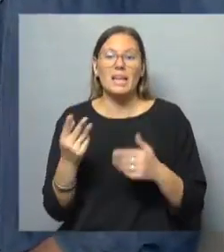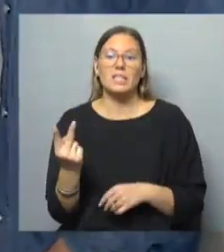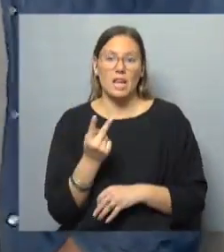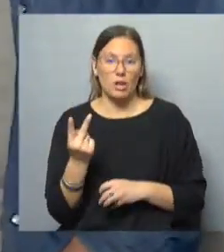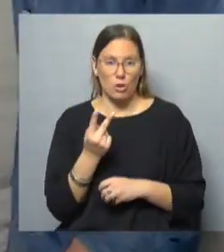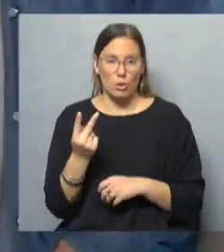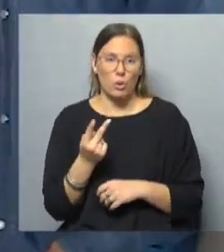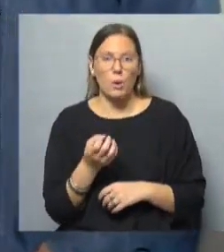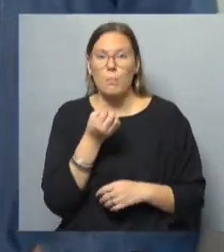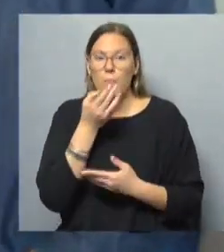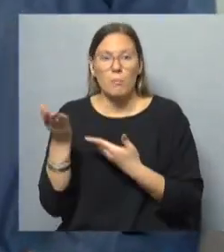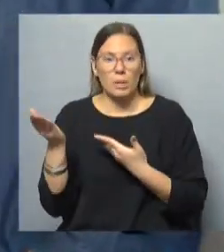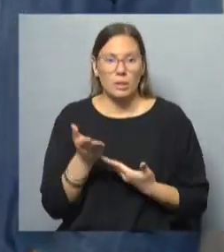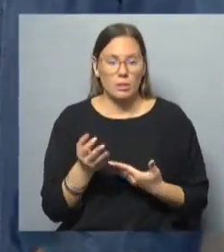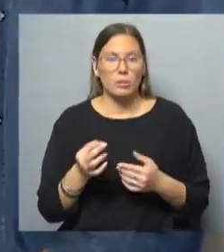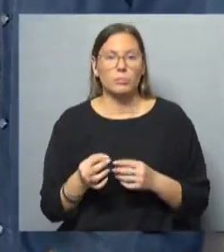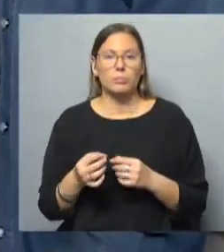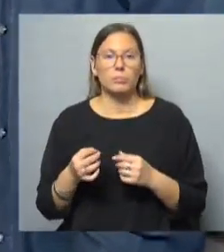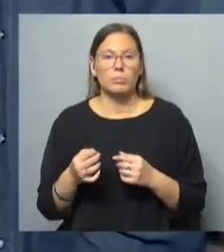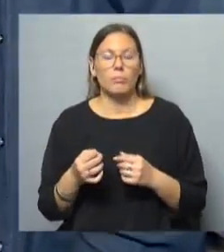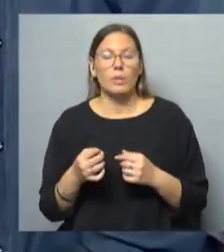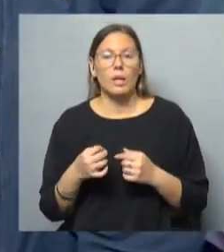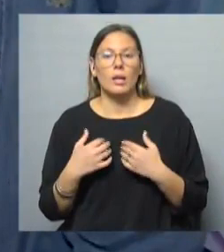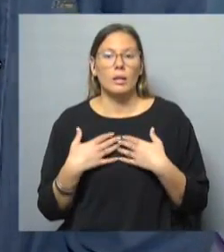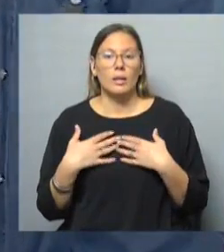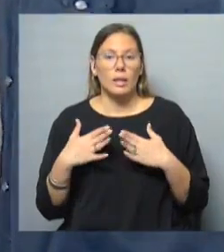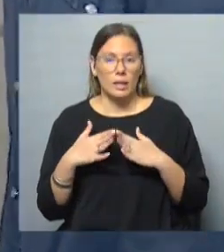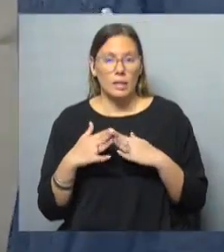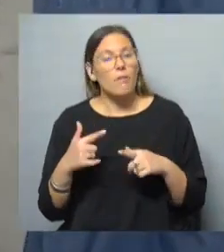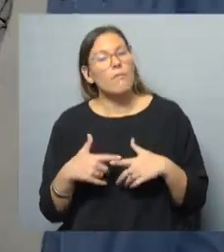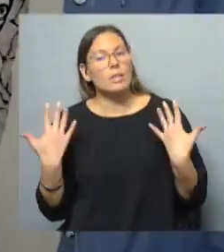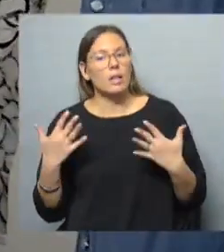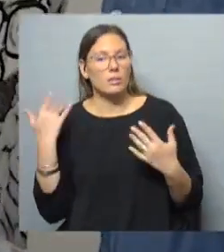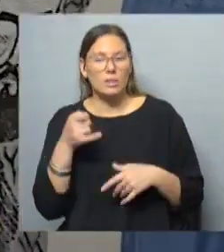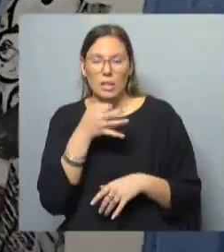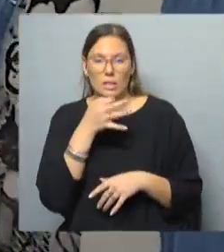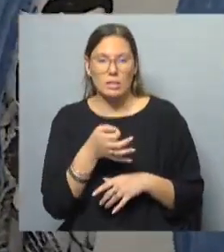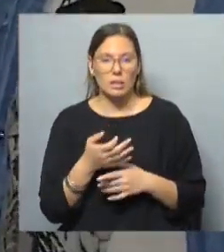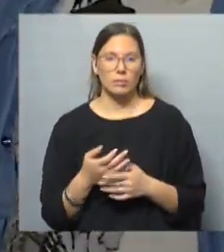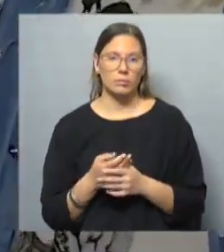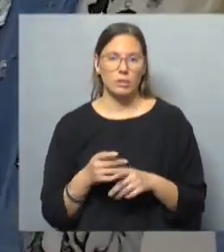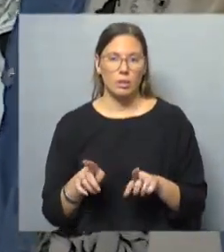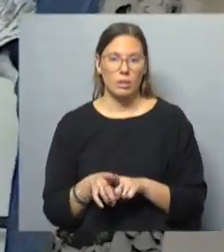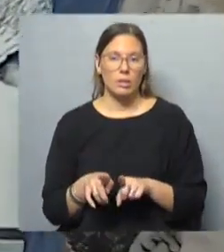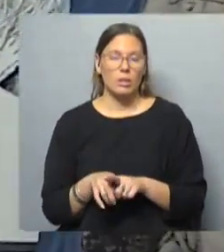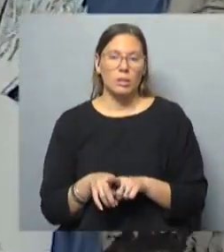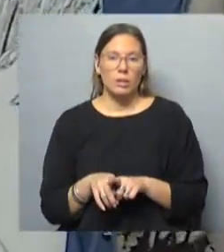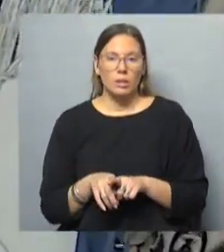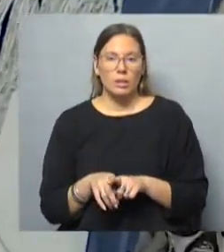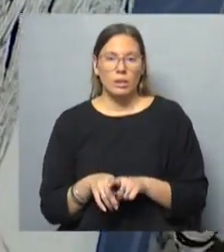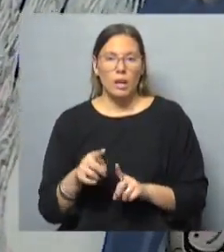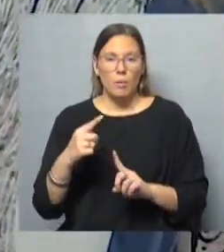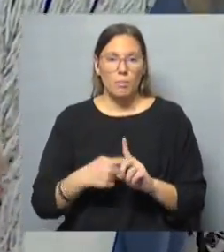recibirnos, bienvenidos. Acá, bueno, en casa, de alguna manera, está. Y celebrando, como decías ahora, y como estamos en esta, que es en el